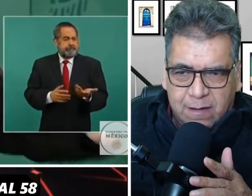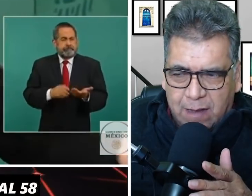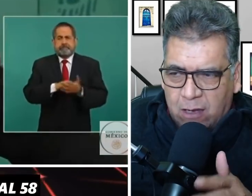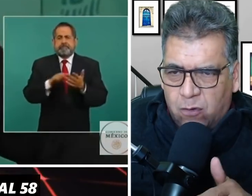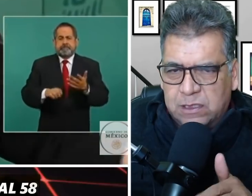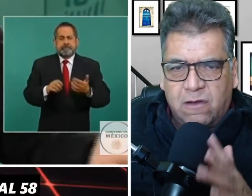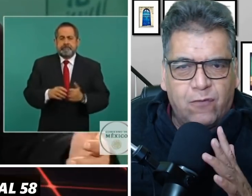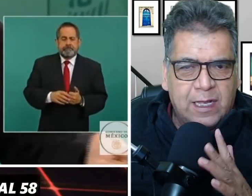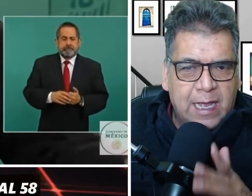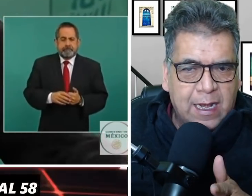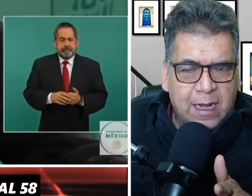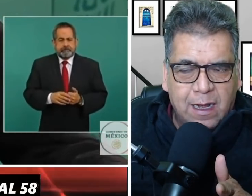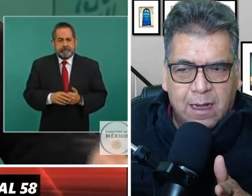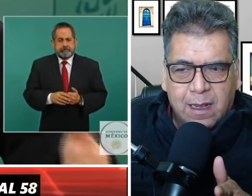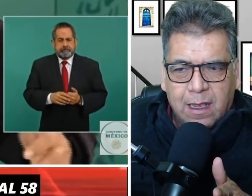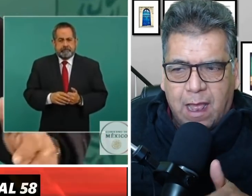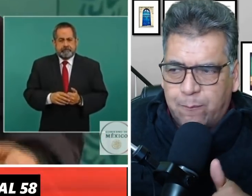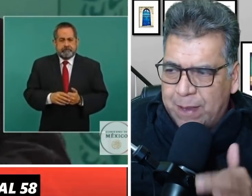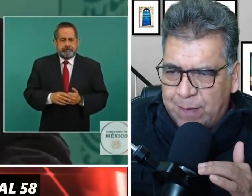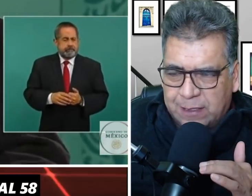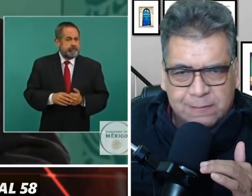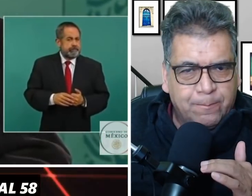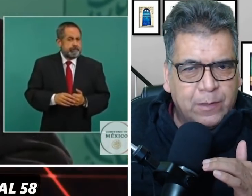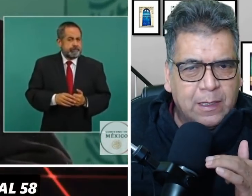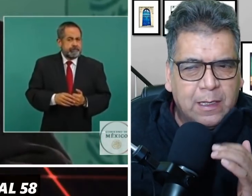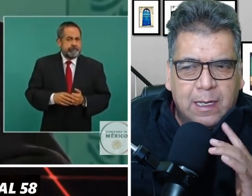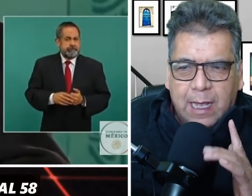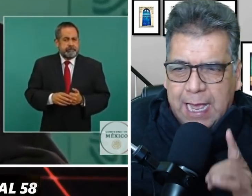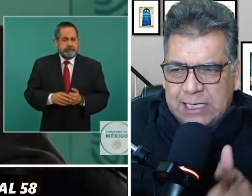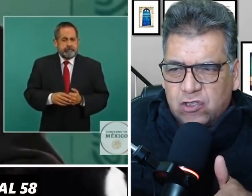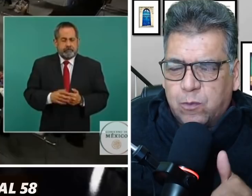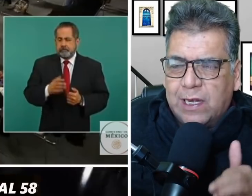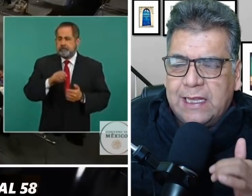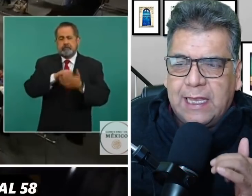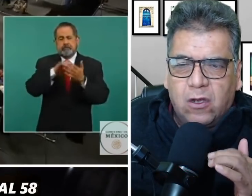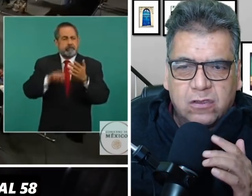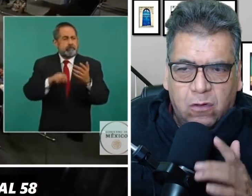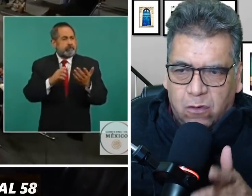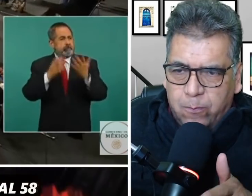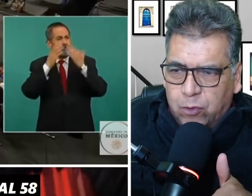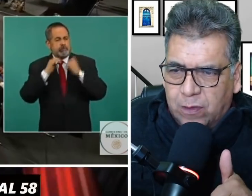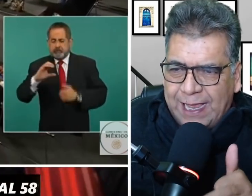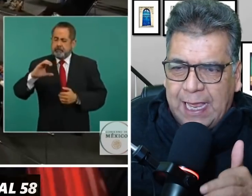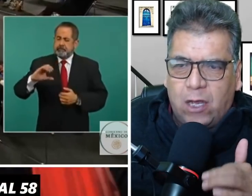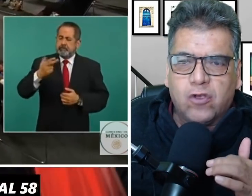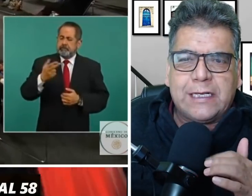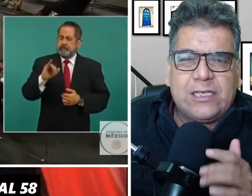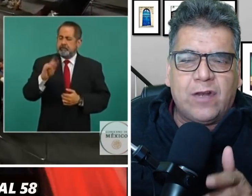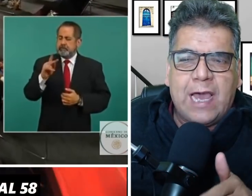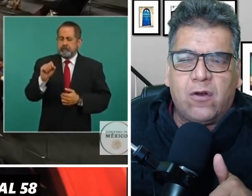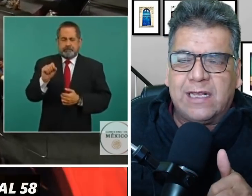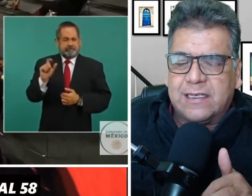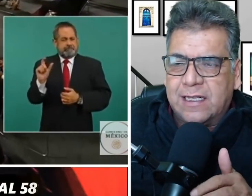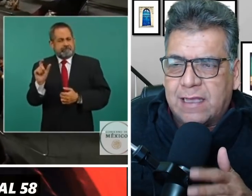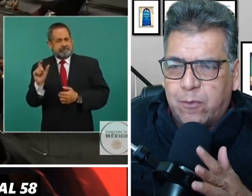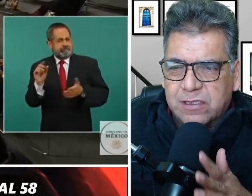desmantelar a Comisión Federal, a Pemex, a esos políticos corruptos que